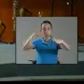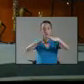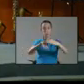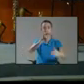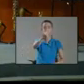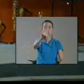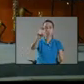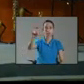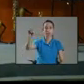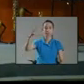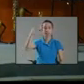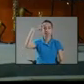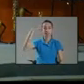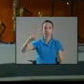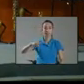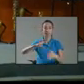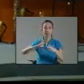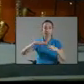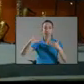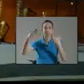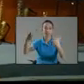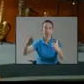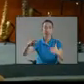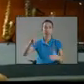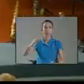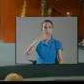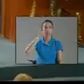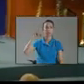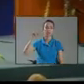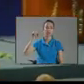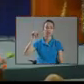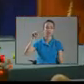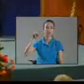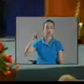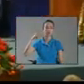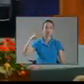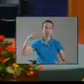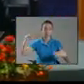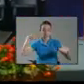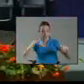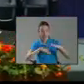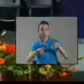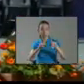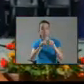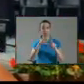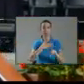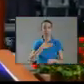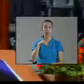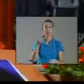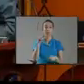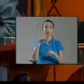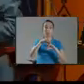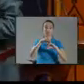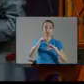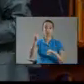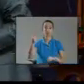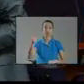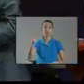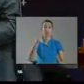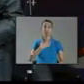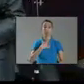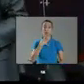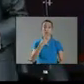Diga conmigo, que los animales, pero no más astuta que yo. Dígale al que está al lado, de